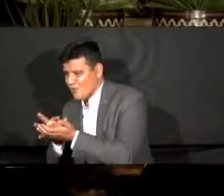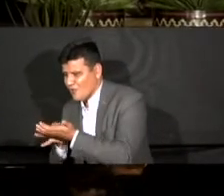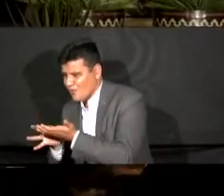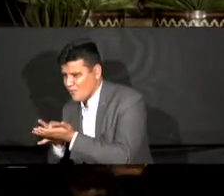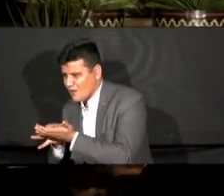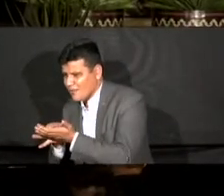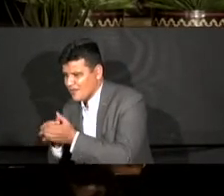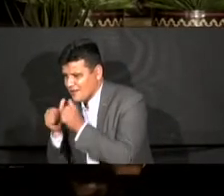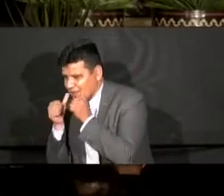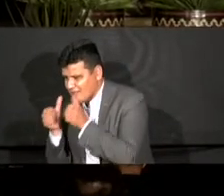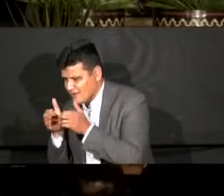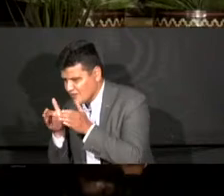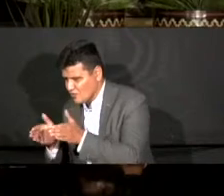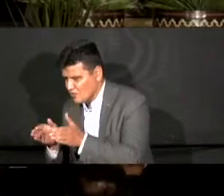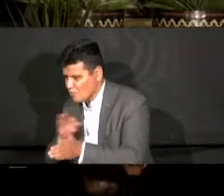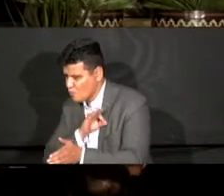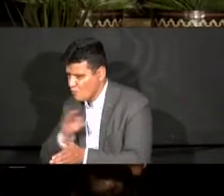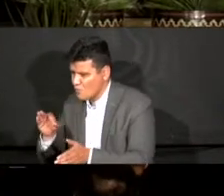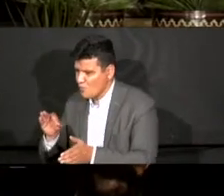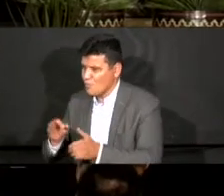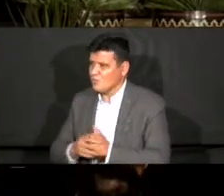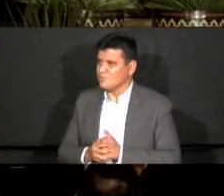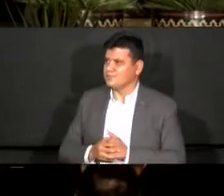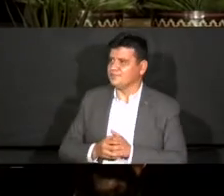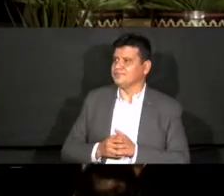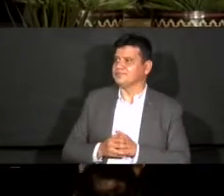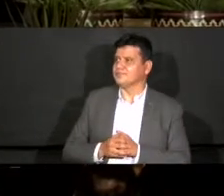oportuna. Segundo,